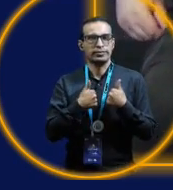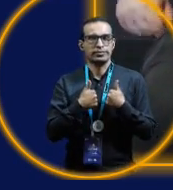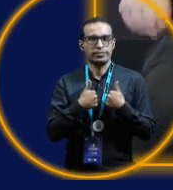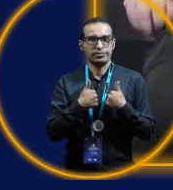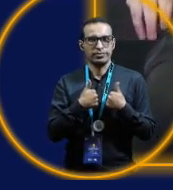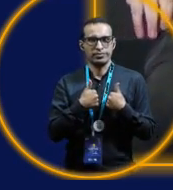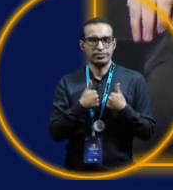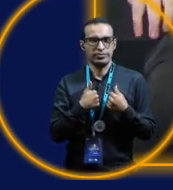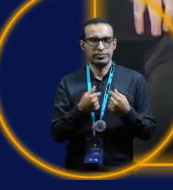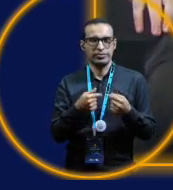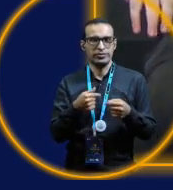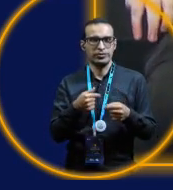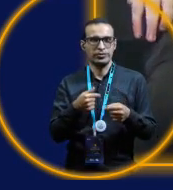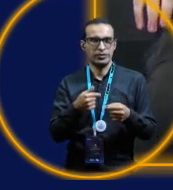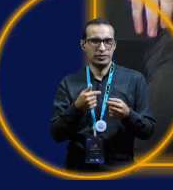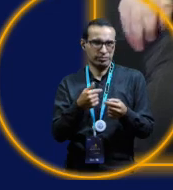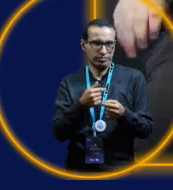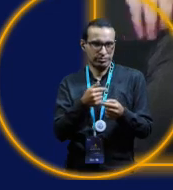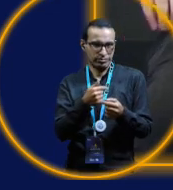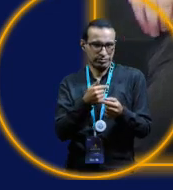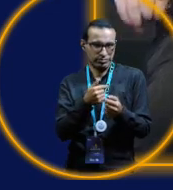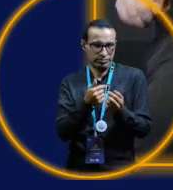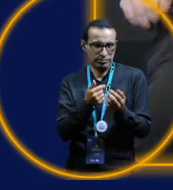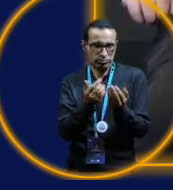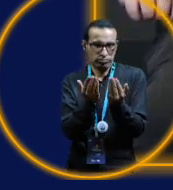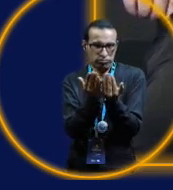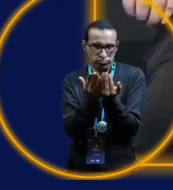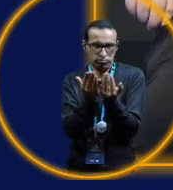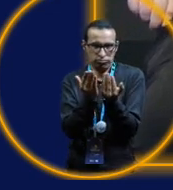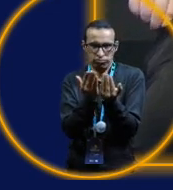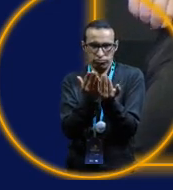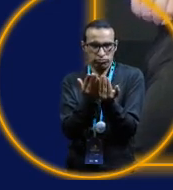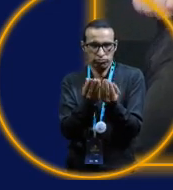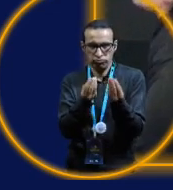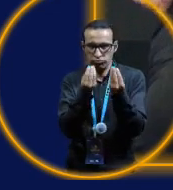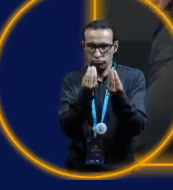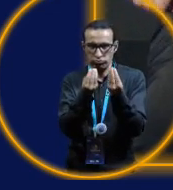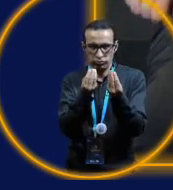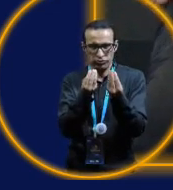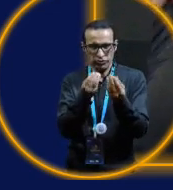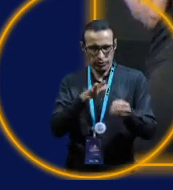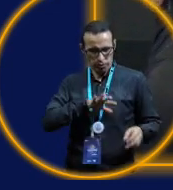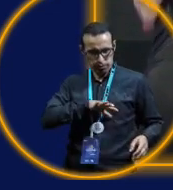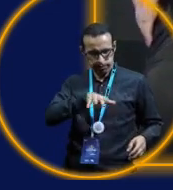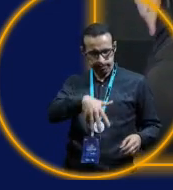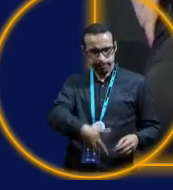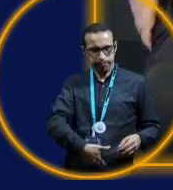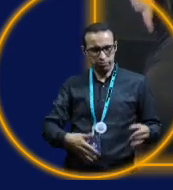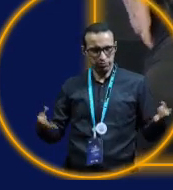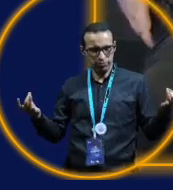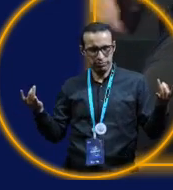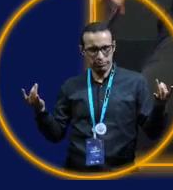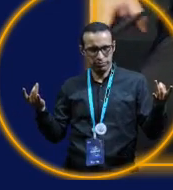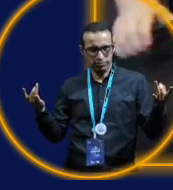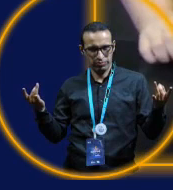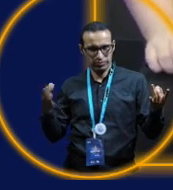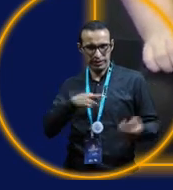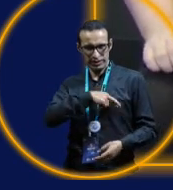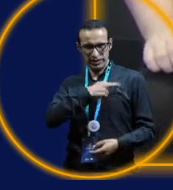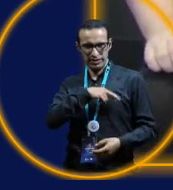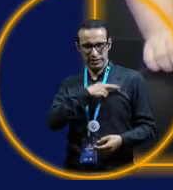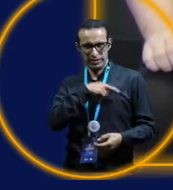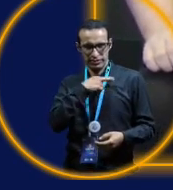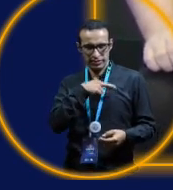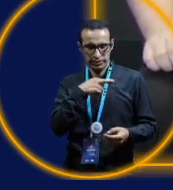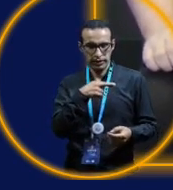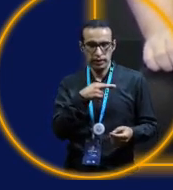un yo estudio soy un budista y yo estudio mucho budismo y hay un profesor que me enseña mucho acerca